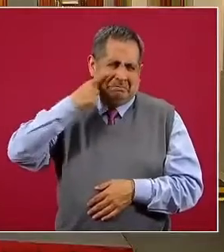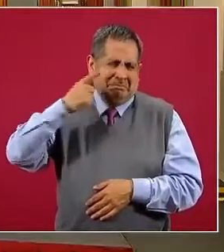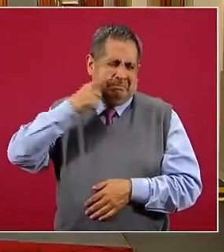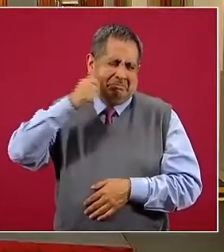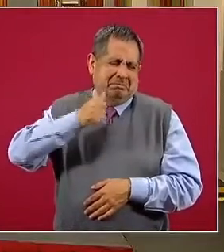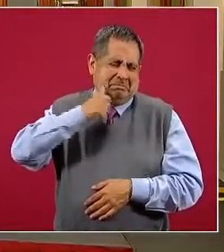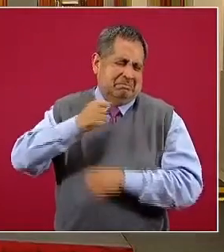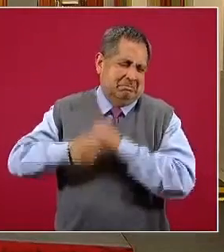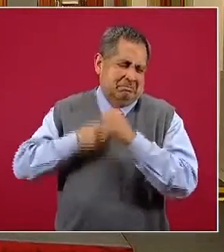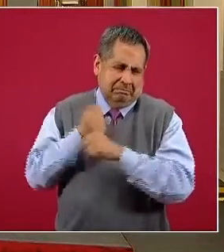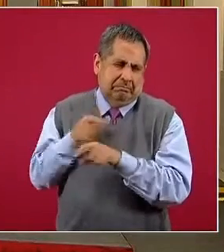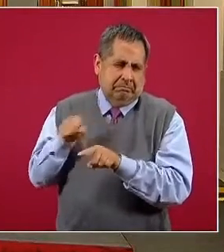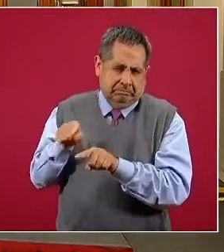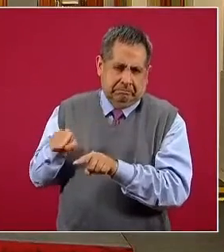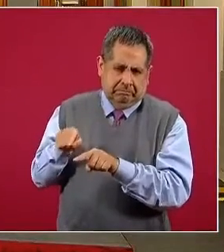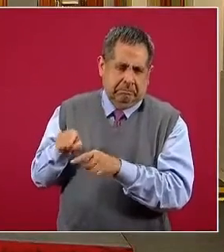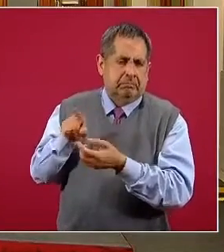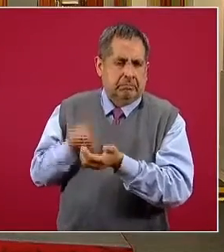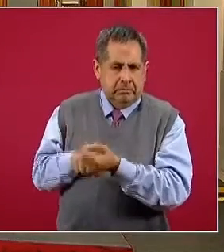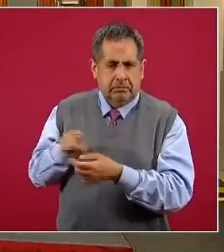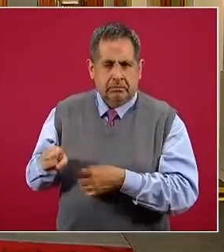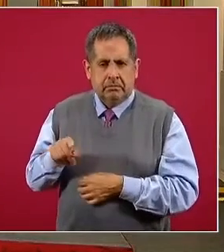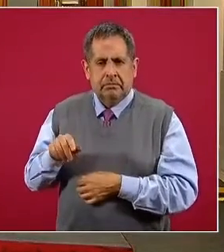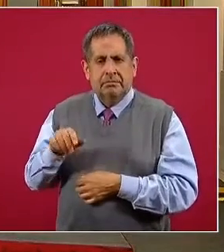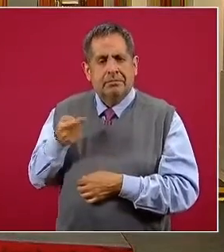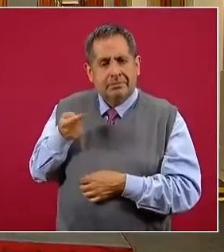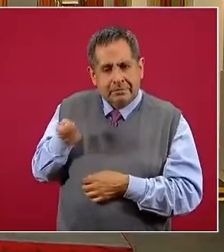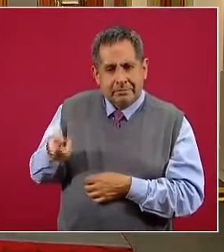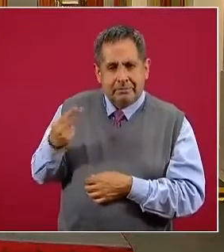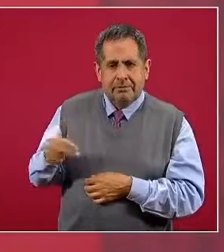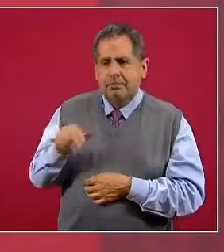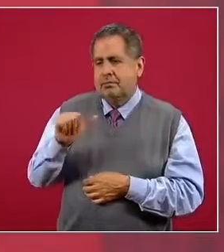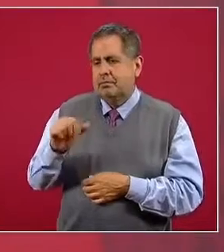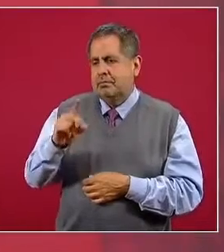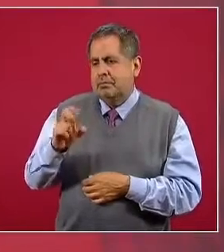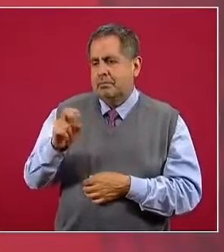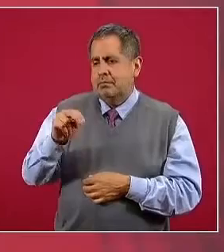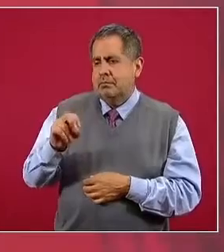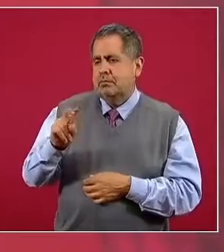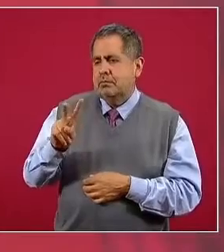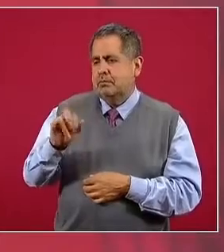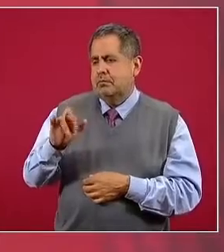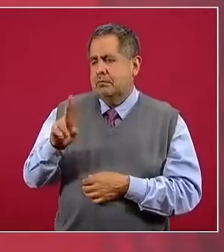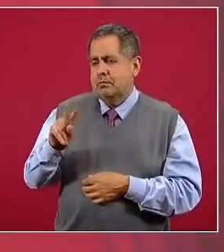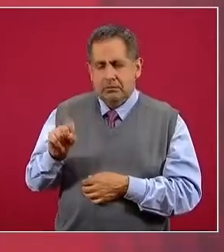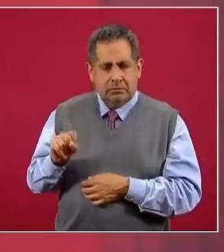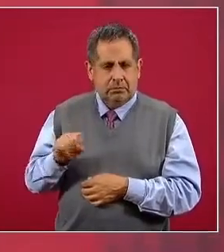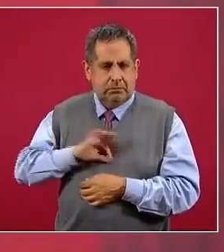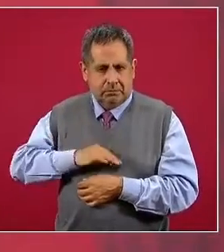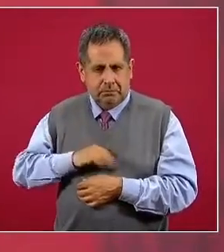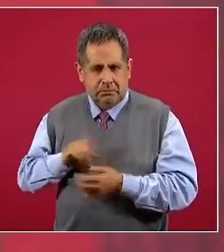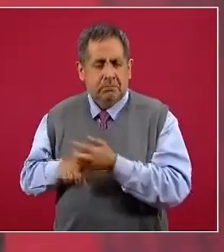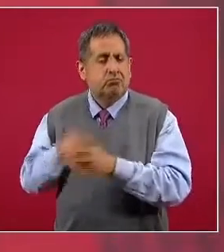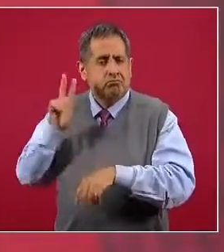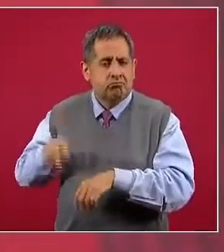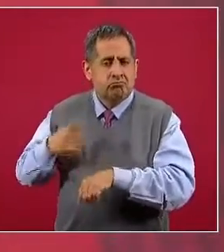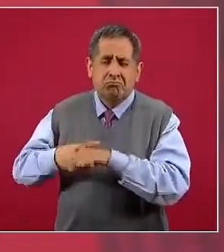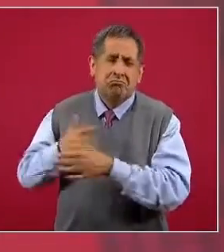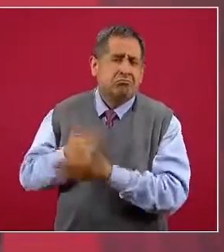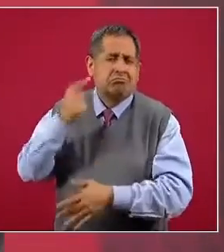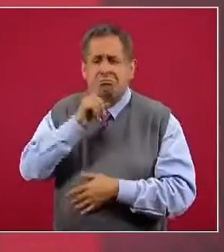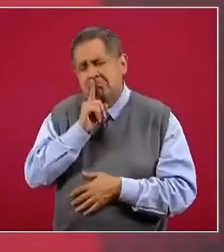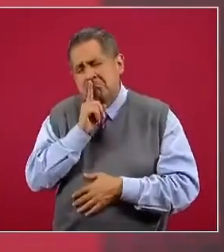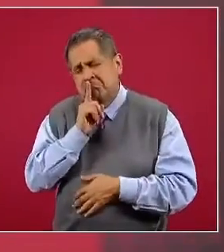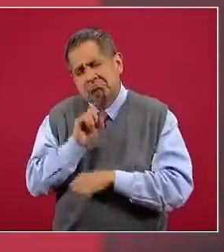los años pueden estar causados por estos adenovirus. Estos adenovirus generalmente causan poco daño, pueden